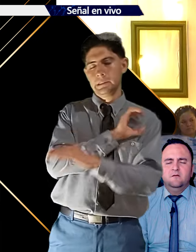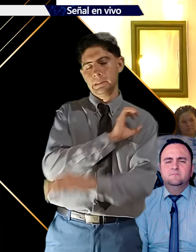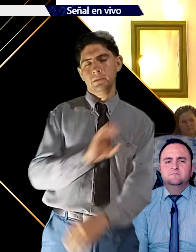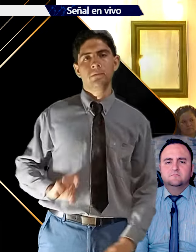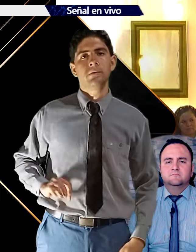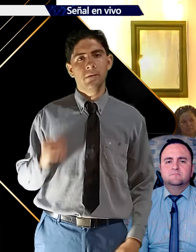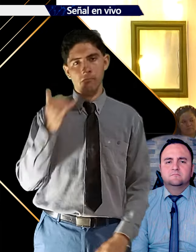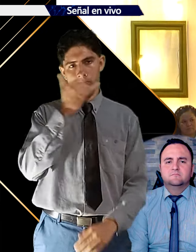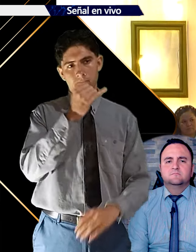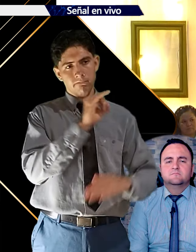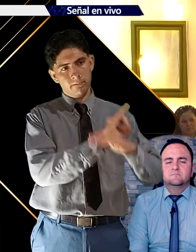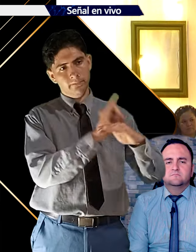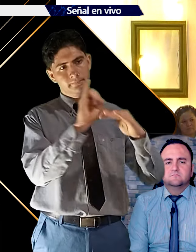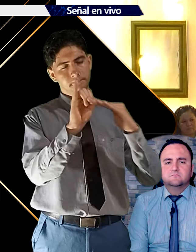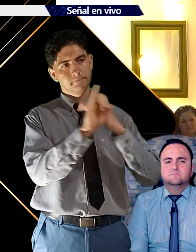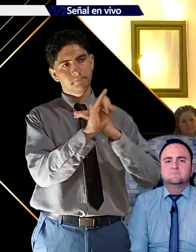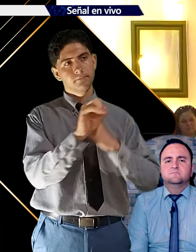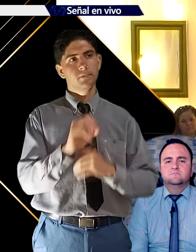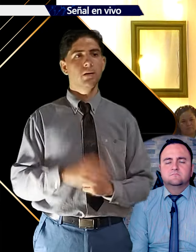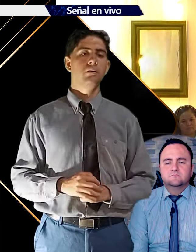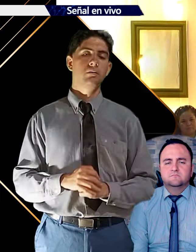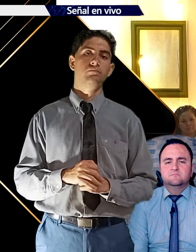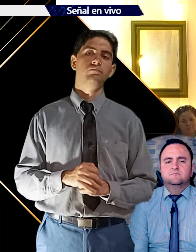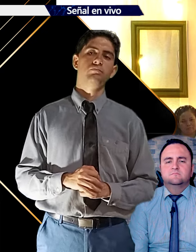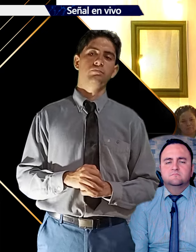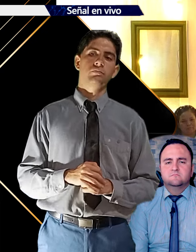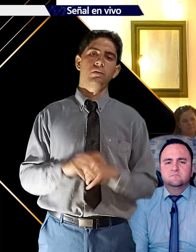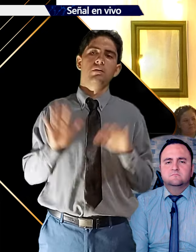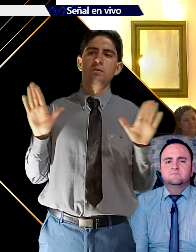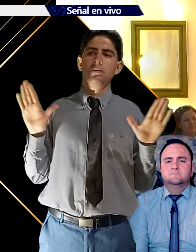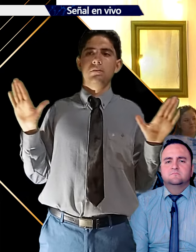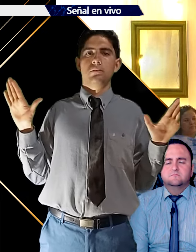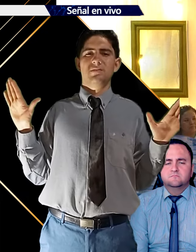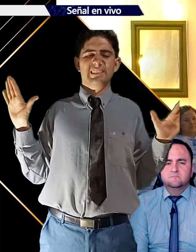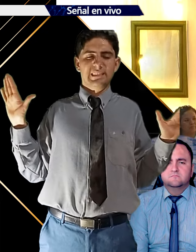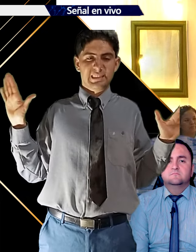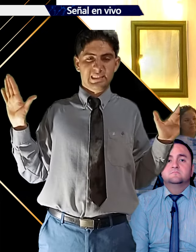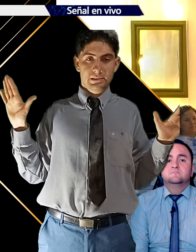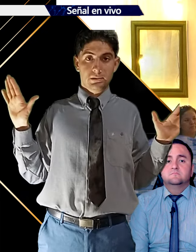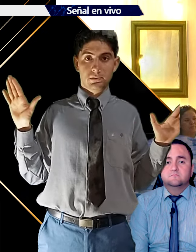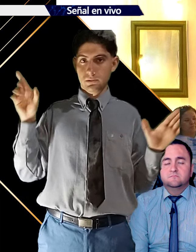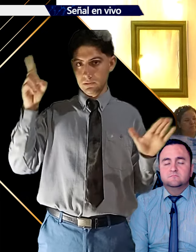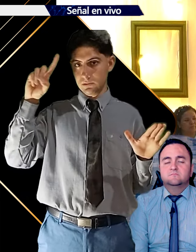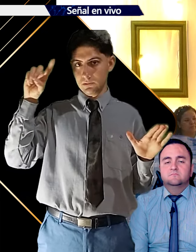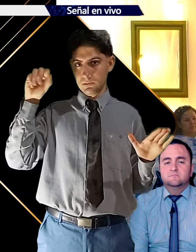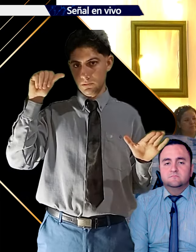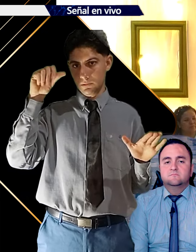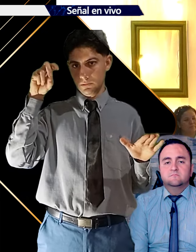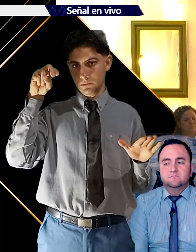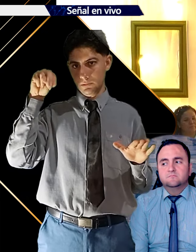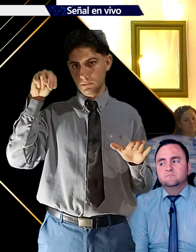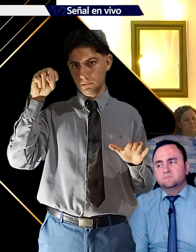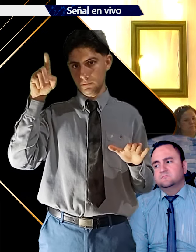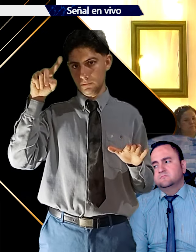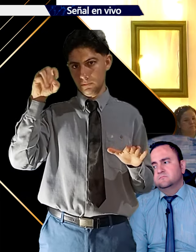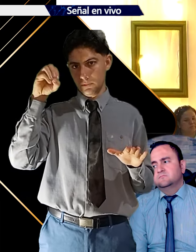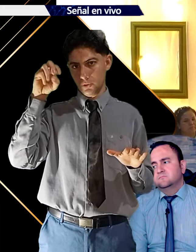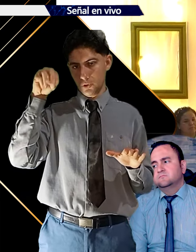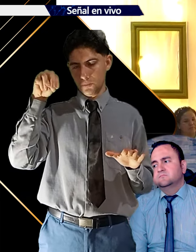Y se escucha mucho en las iglesias cristianas evangélicas, porque hay mucha iglesia evangélica cristiana en México. Y le dicen a